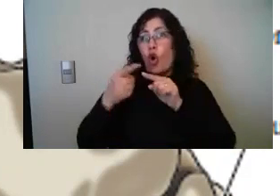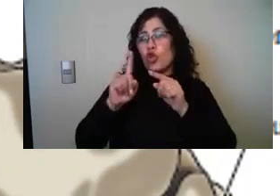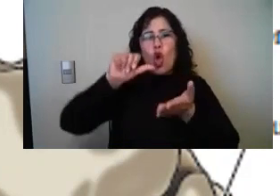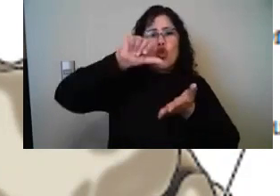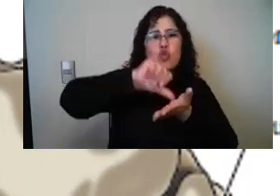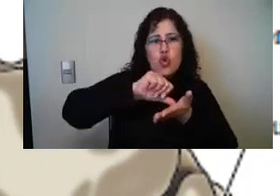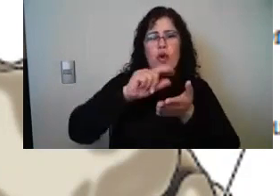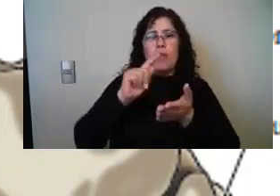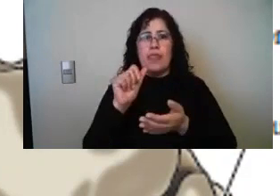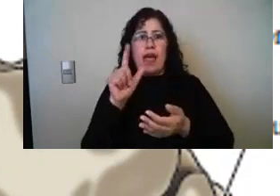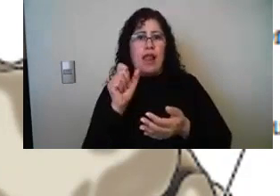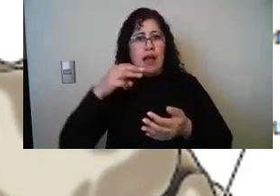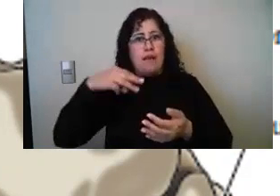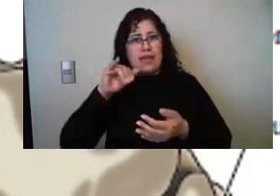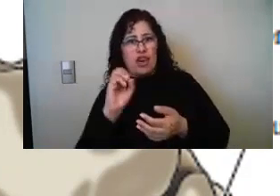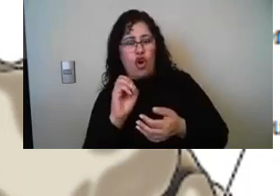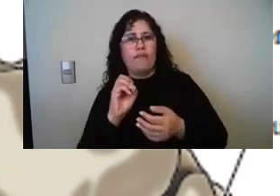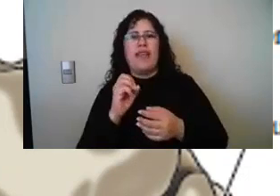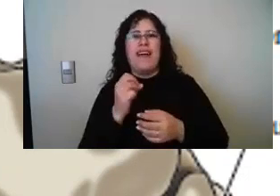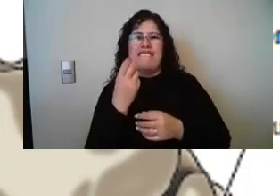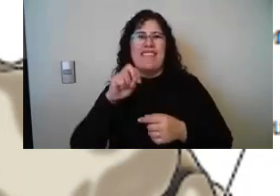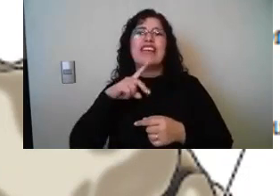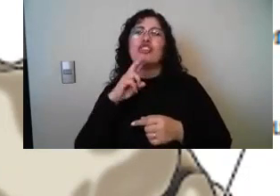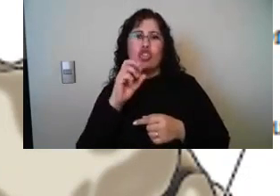ventroposteromedial. Y en el esquema,